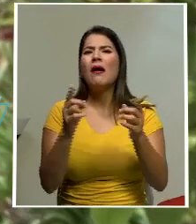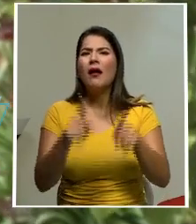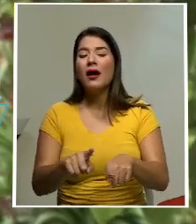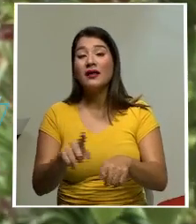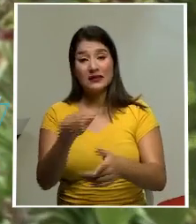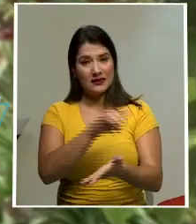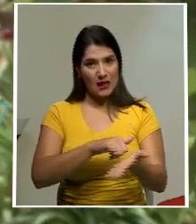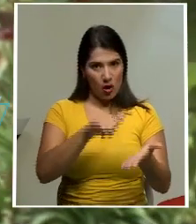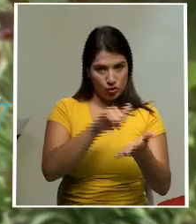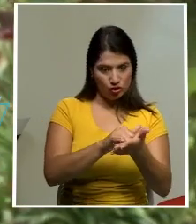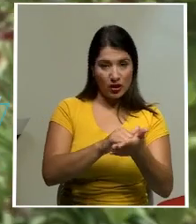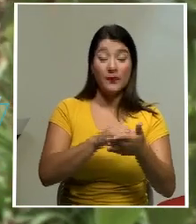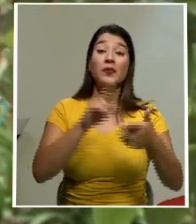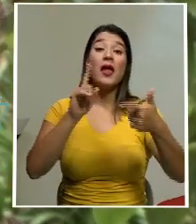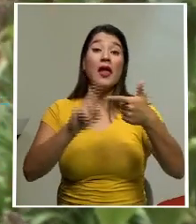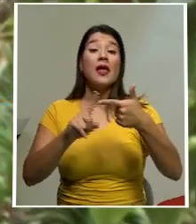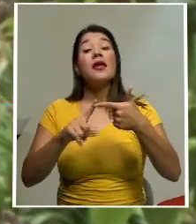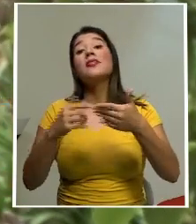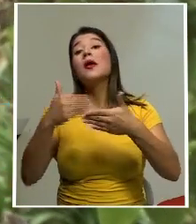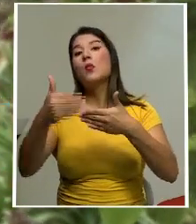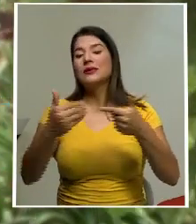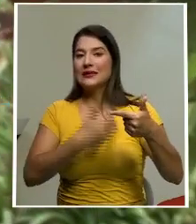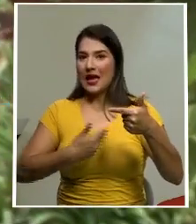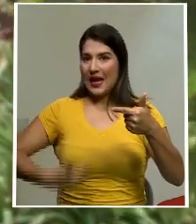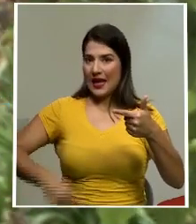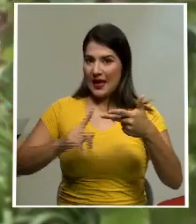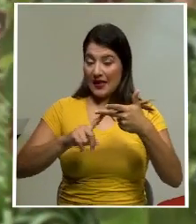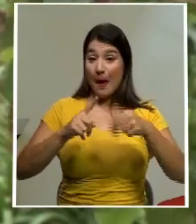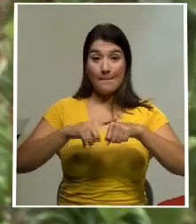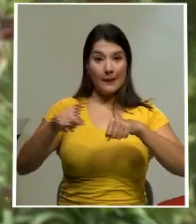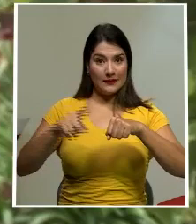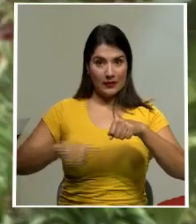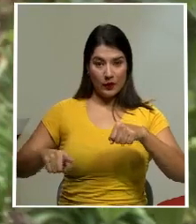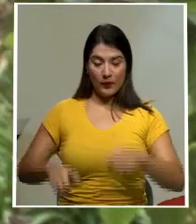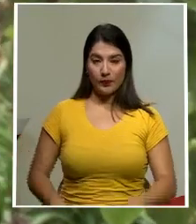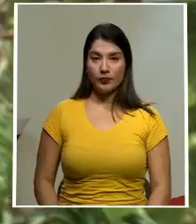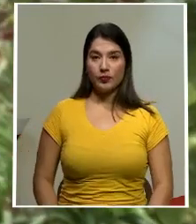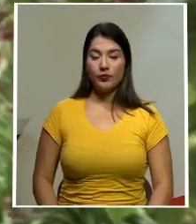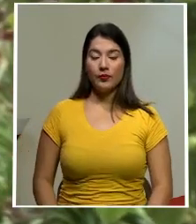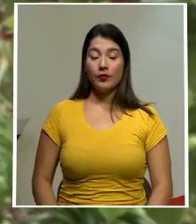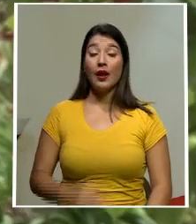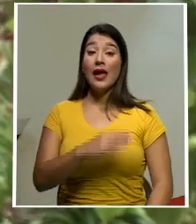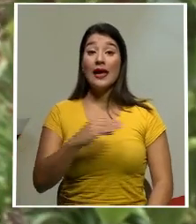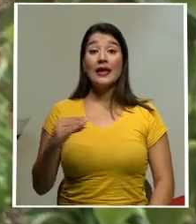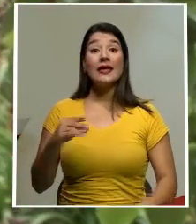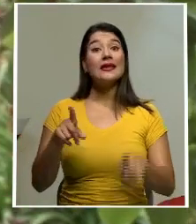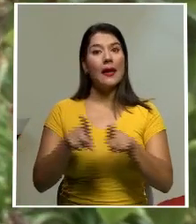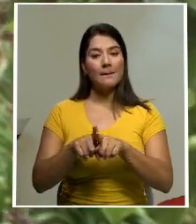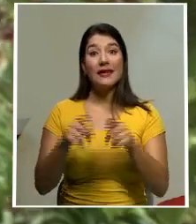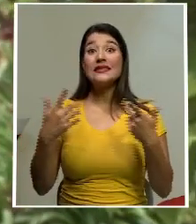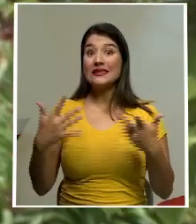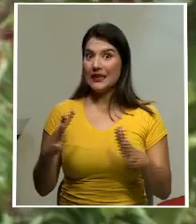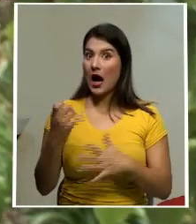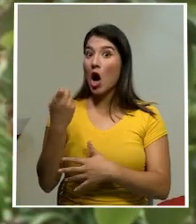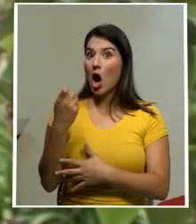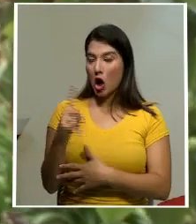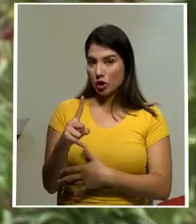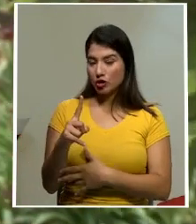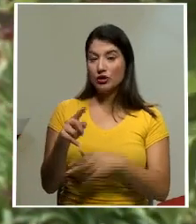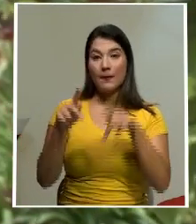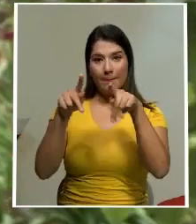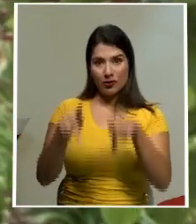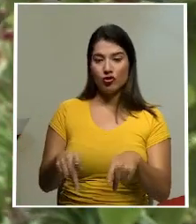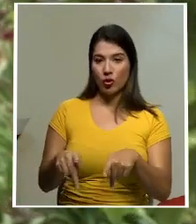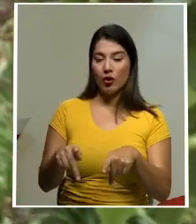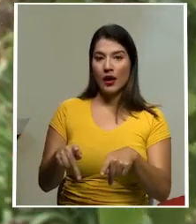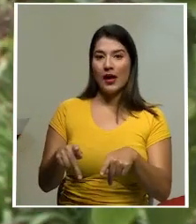y después vemos una incidencia significativa tanto en Heredia como en Pérez Celedón. Aparte de este detalle, ya son 11 las personas que